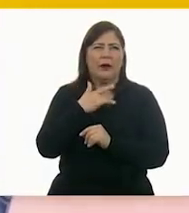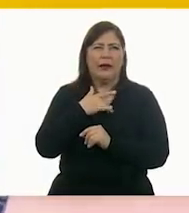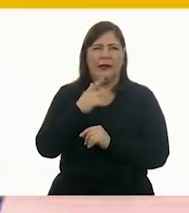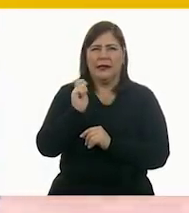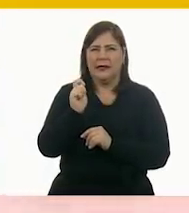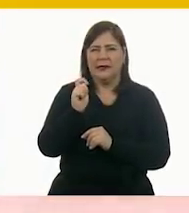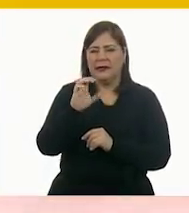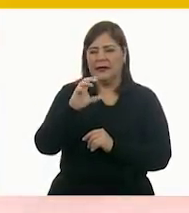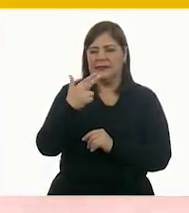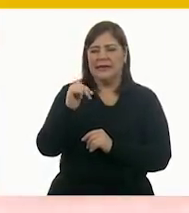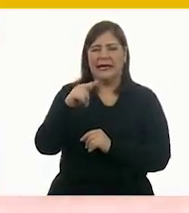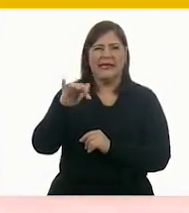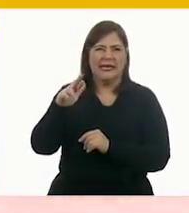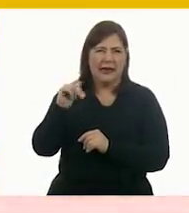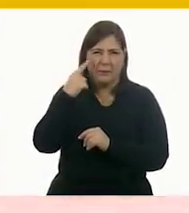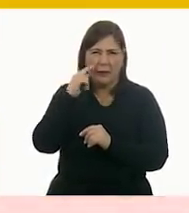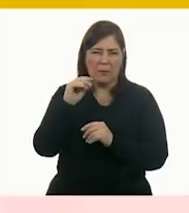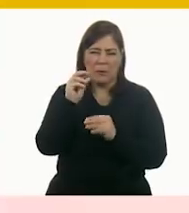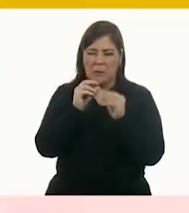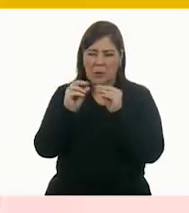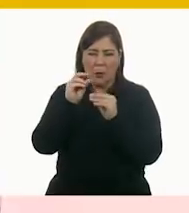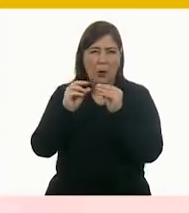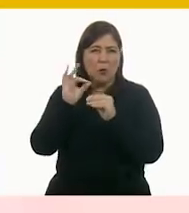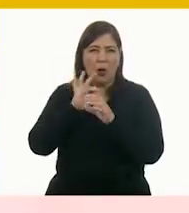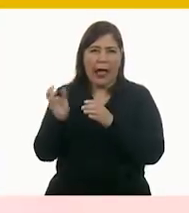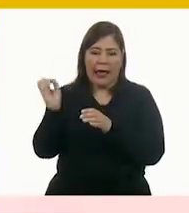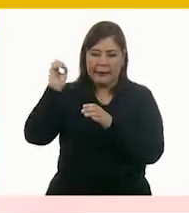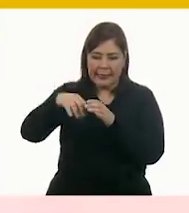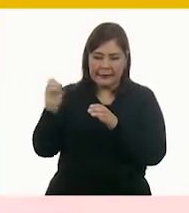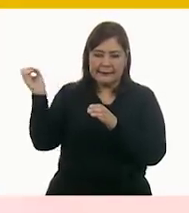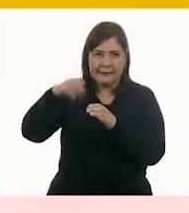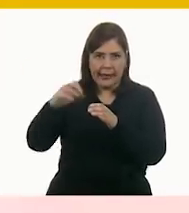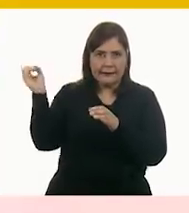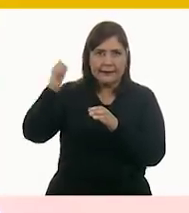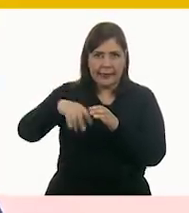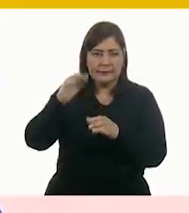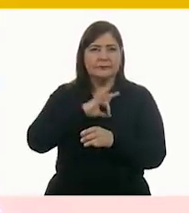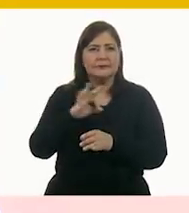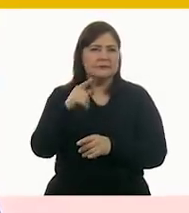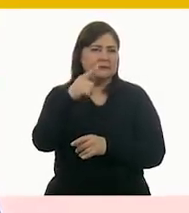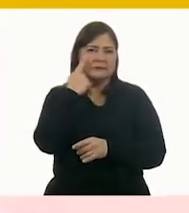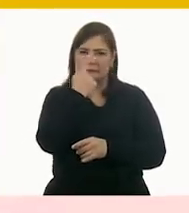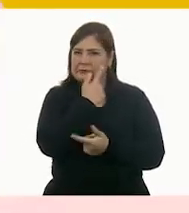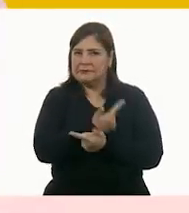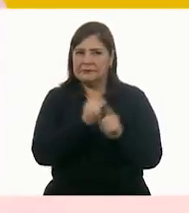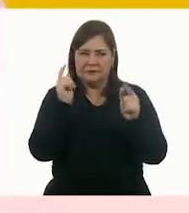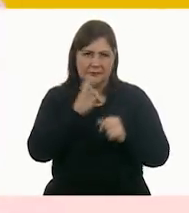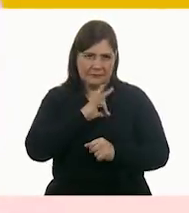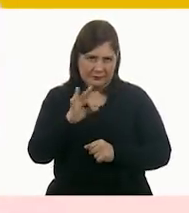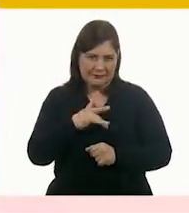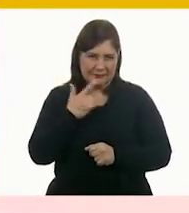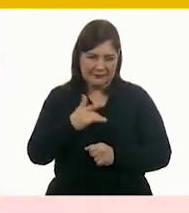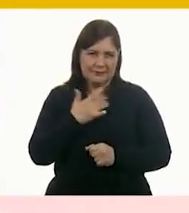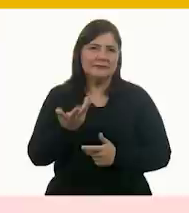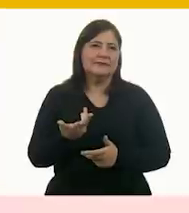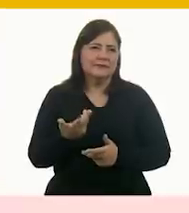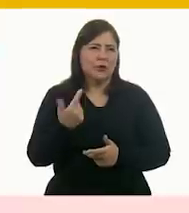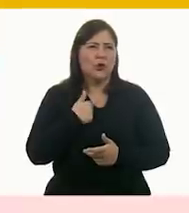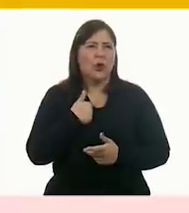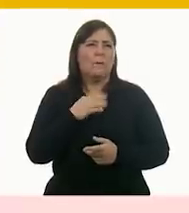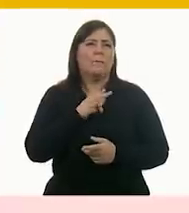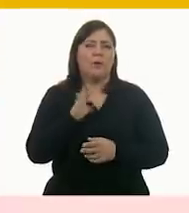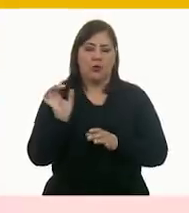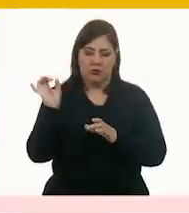pues bolitas decorativas, ¿no? Entonces le puedes tú también echar lo que tú quieras. Mira, échale estas bolitas. Yo le voy a echar